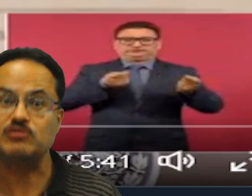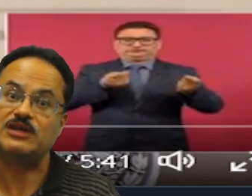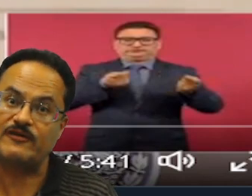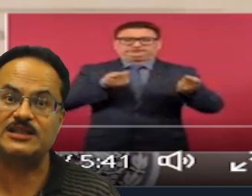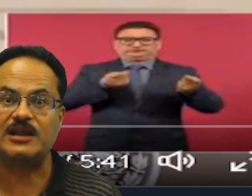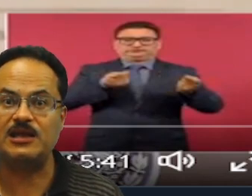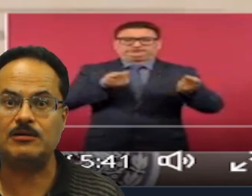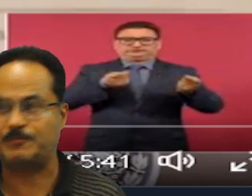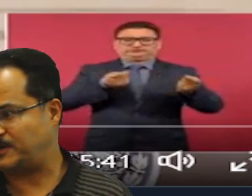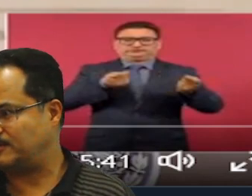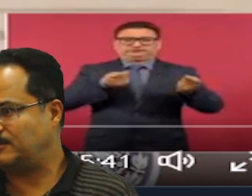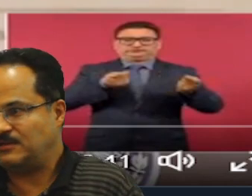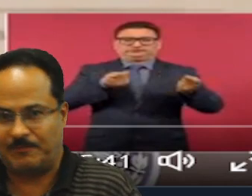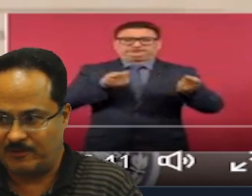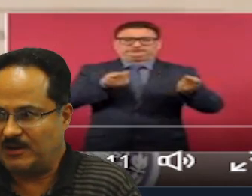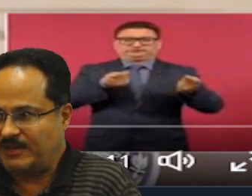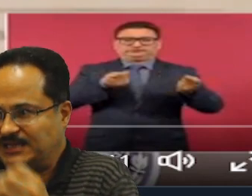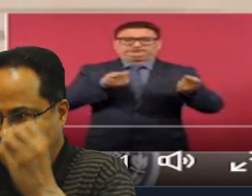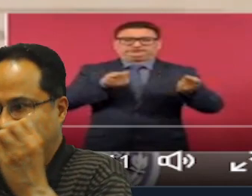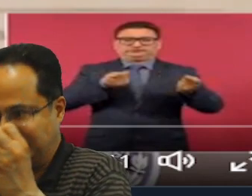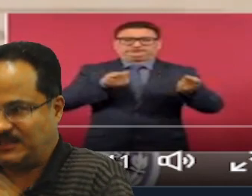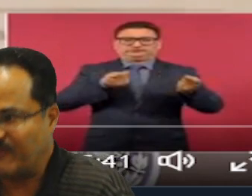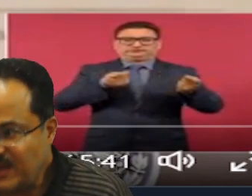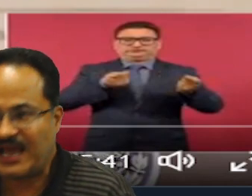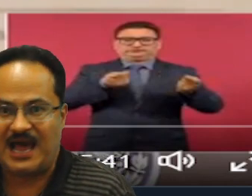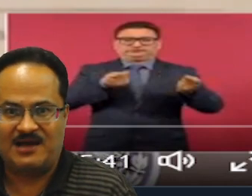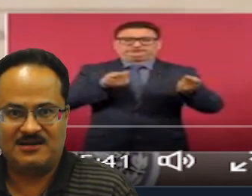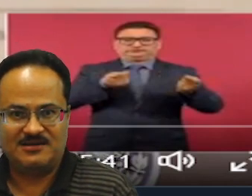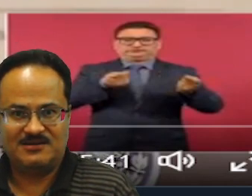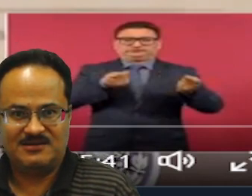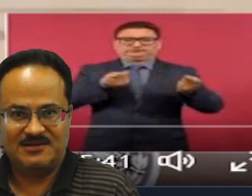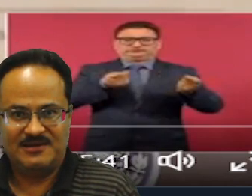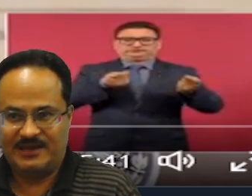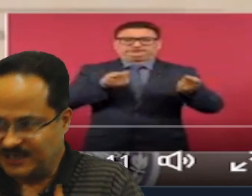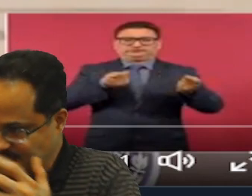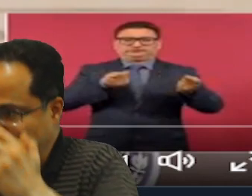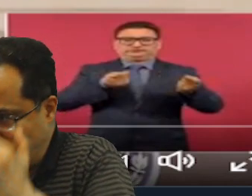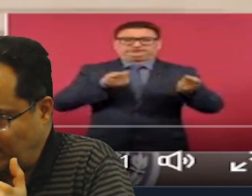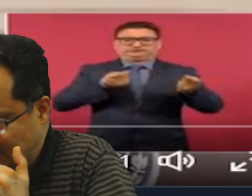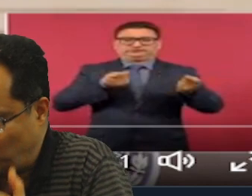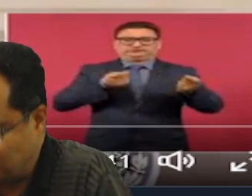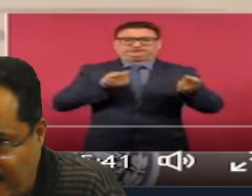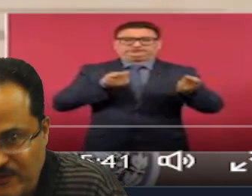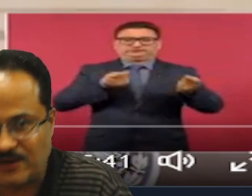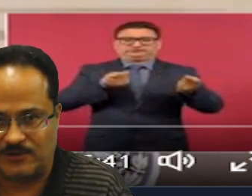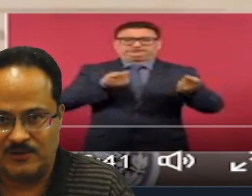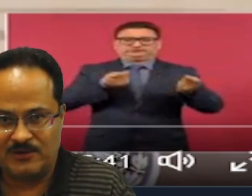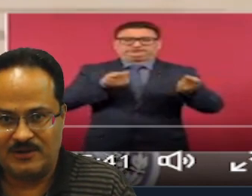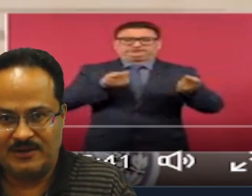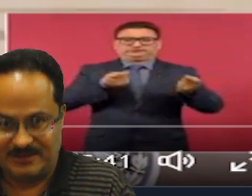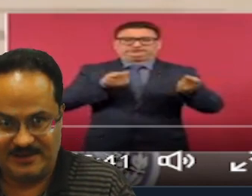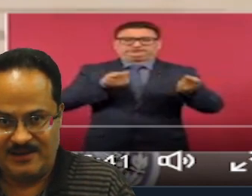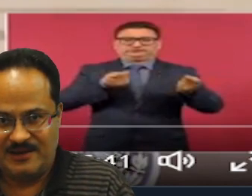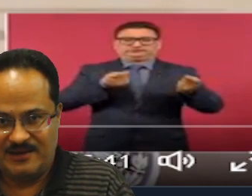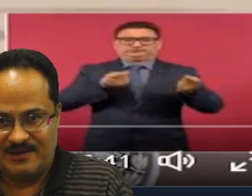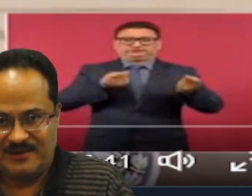quién produce el fentanilo perdón el problema es que se trafica y que sigue habiendo narcotráfico